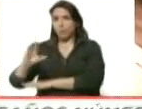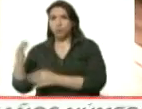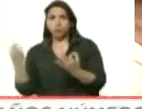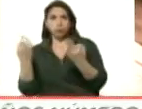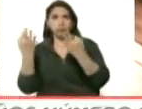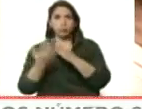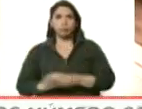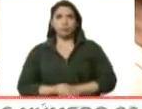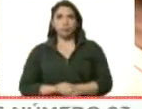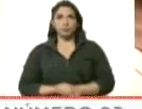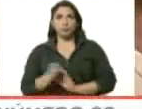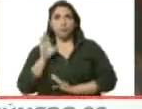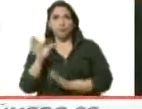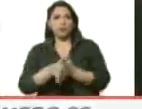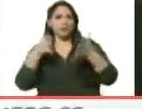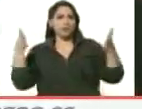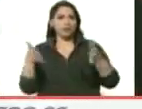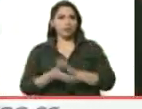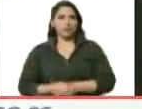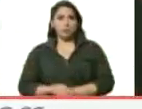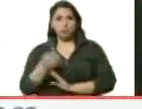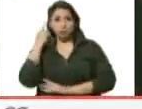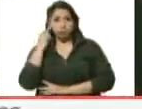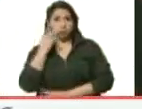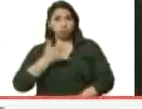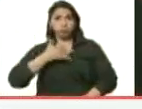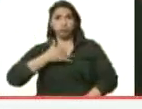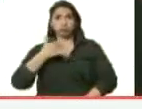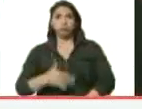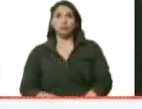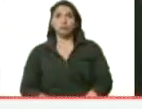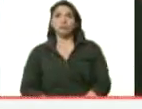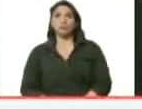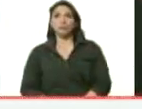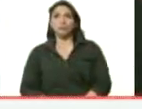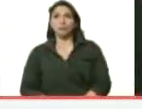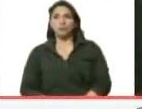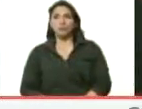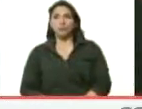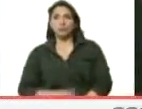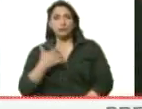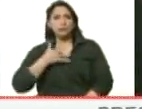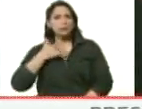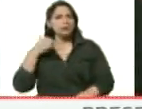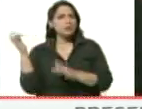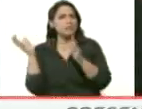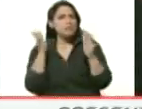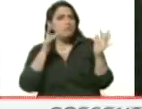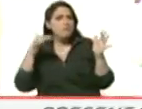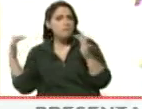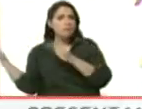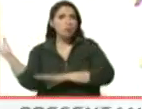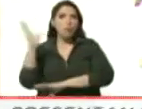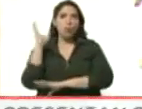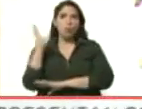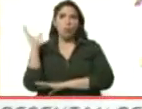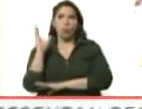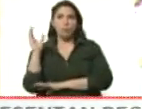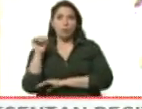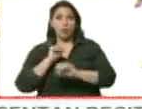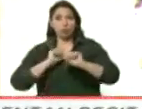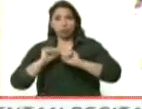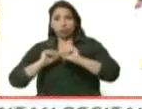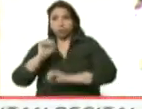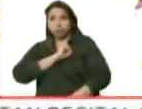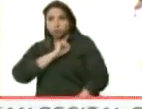verdadera, de la patria grande bolivariana. Se siente la brisa en Colombia y tiembla la